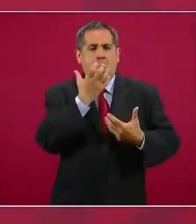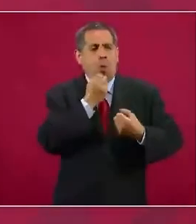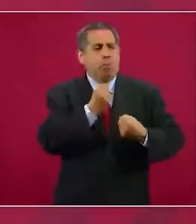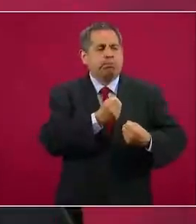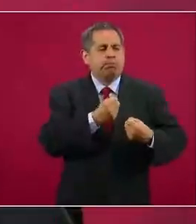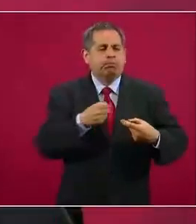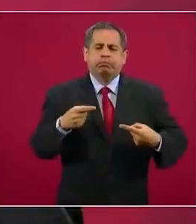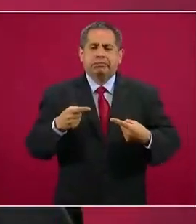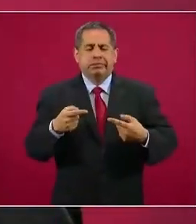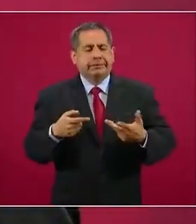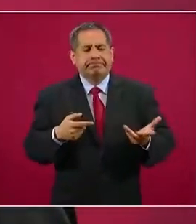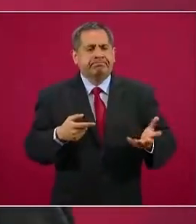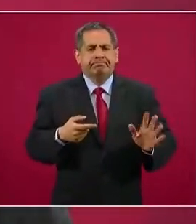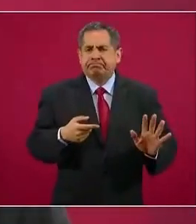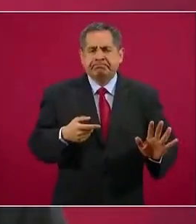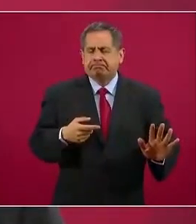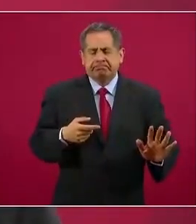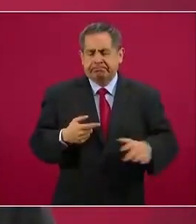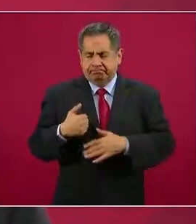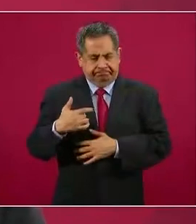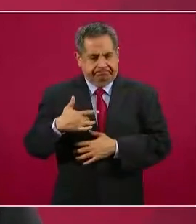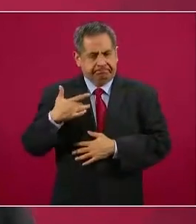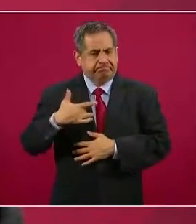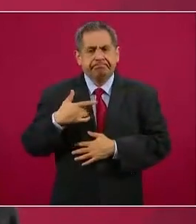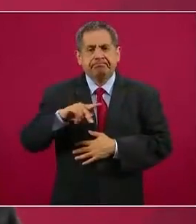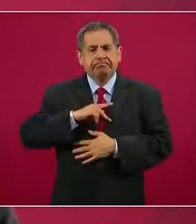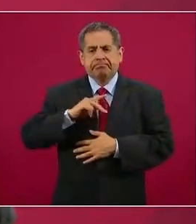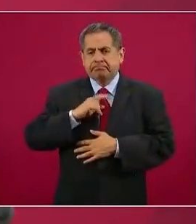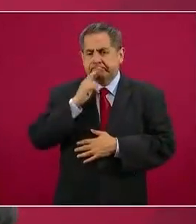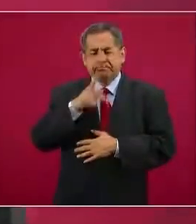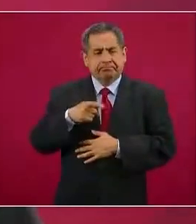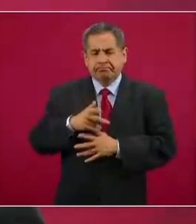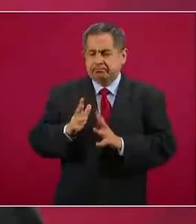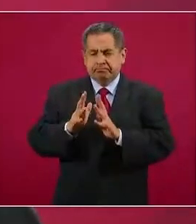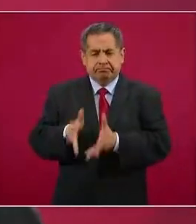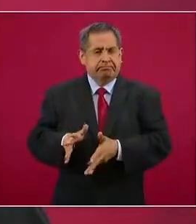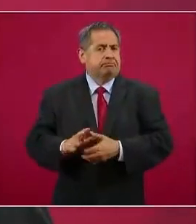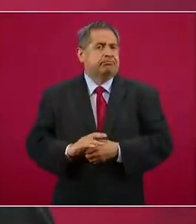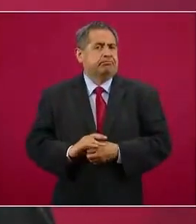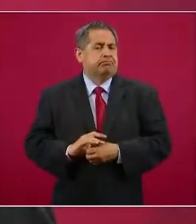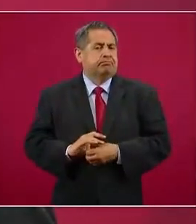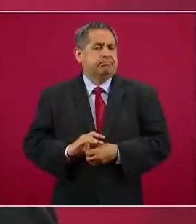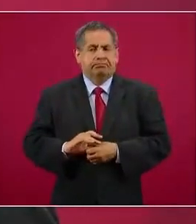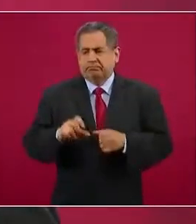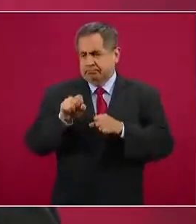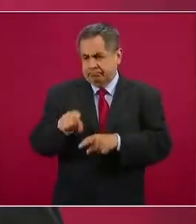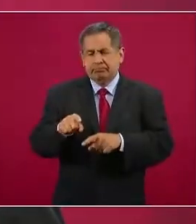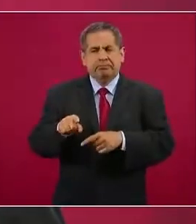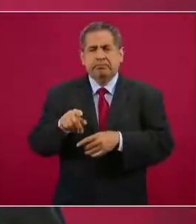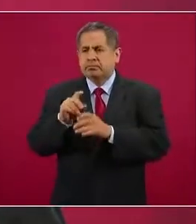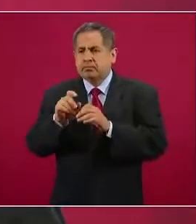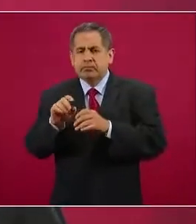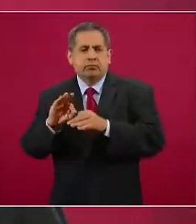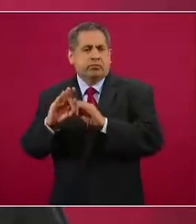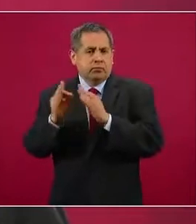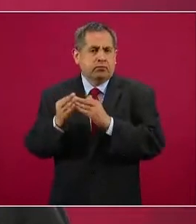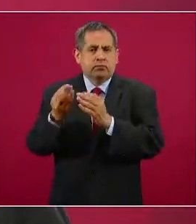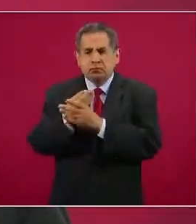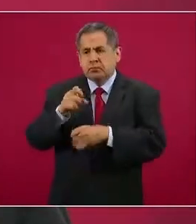Yo soy partidario de que continúe el mismo sistema de elección,